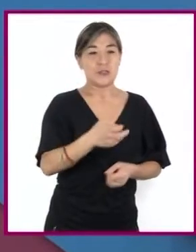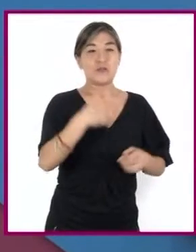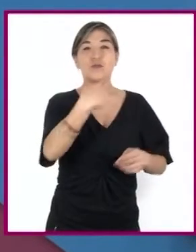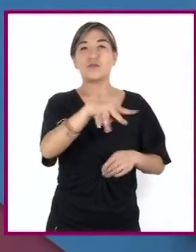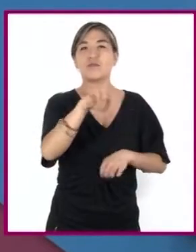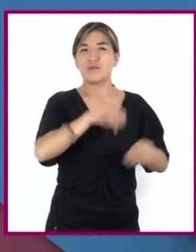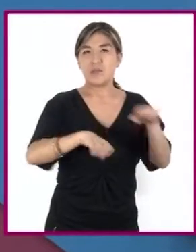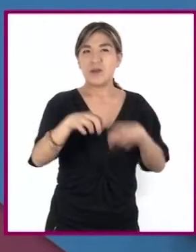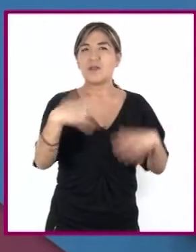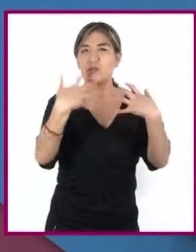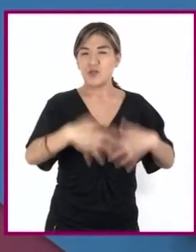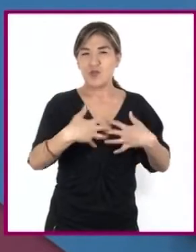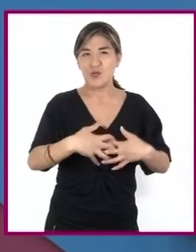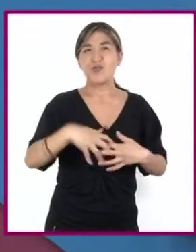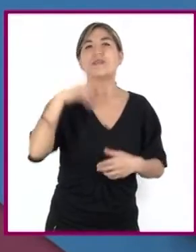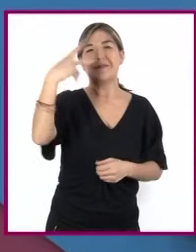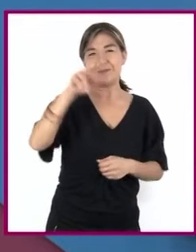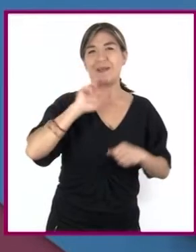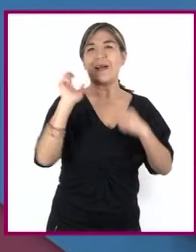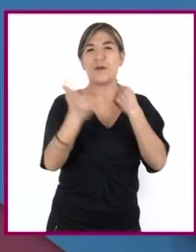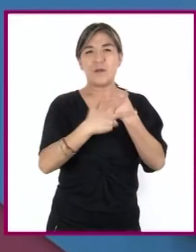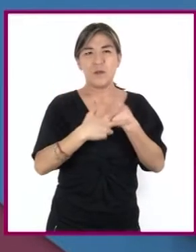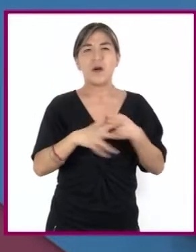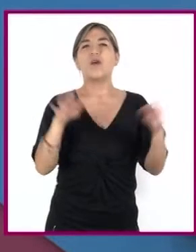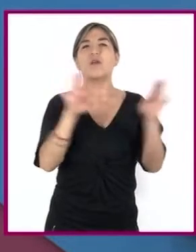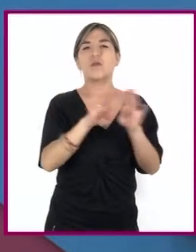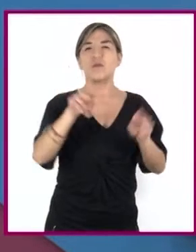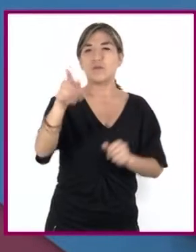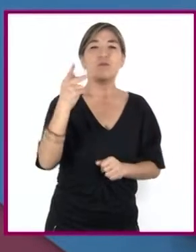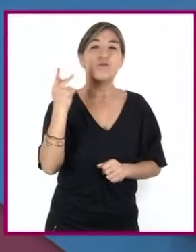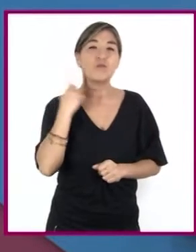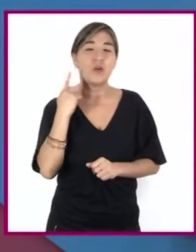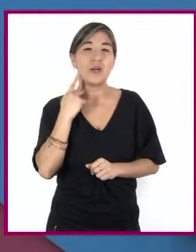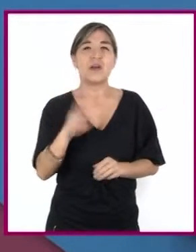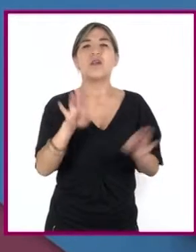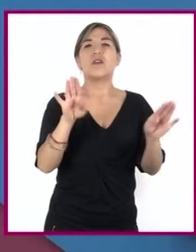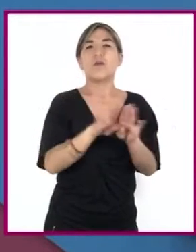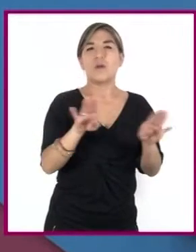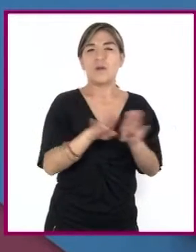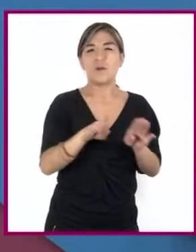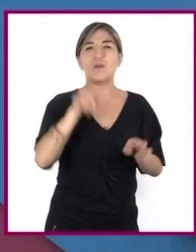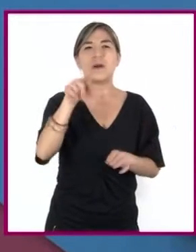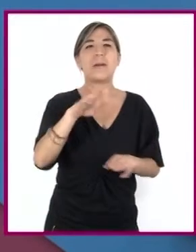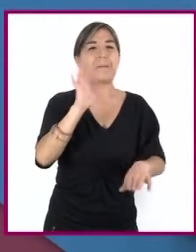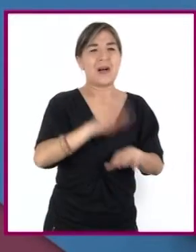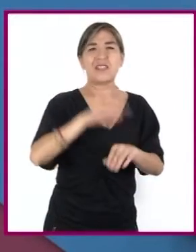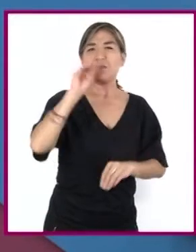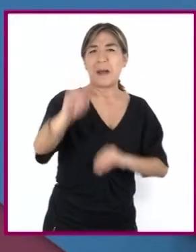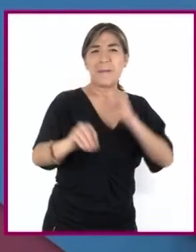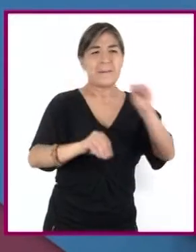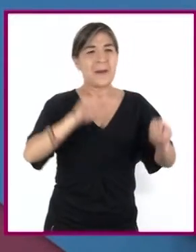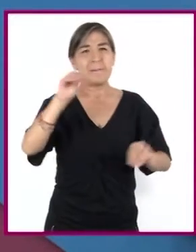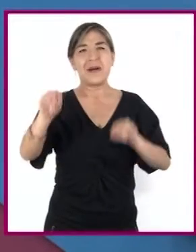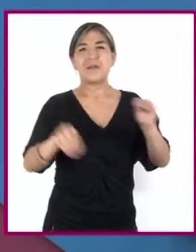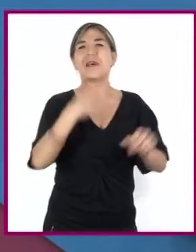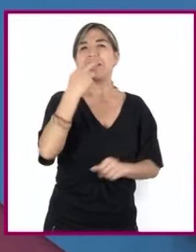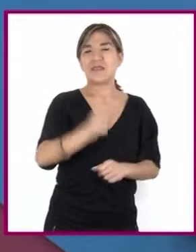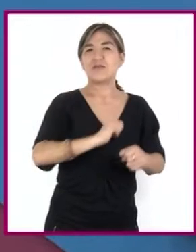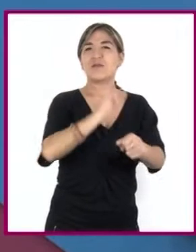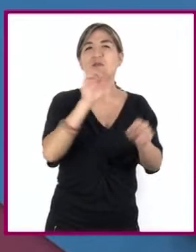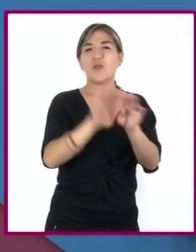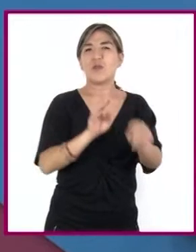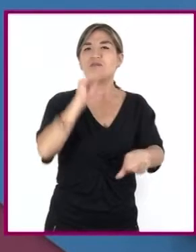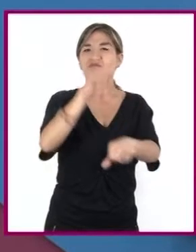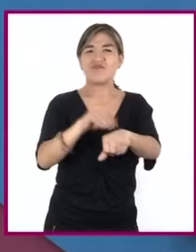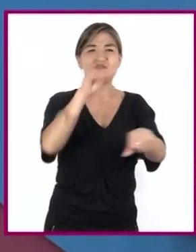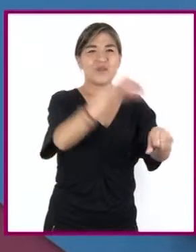industrializadas, inicialmente europeas, emprendieron una política expansionista y ocuparon amplias regiones de todos los